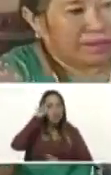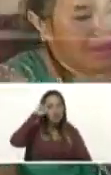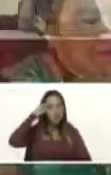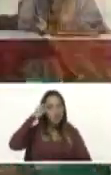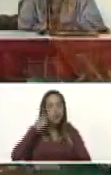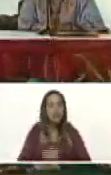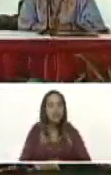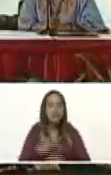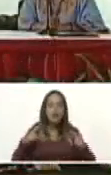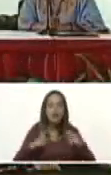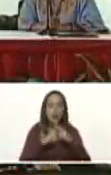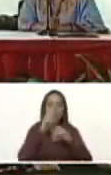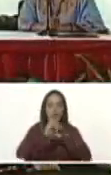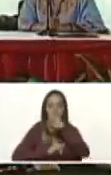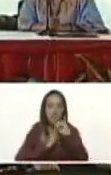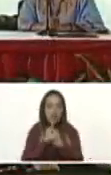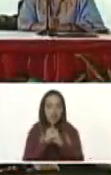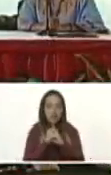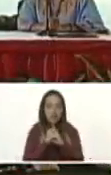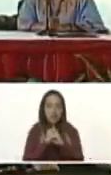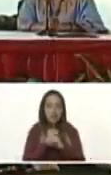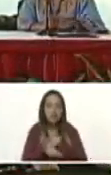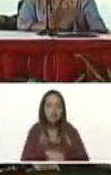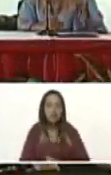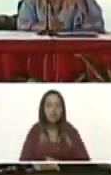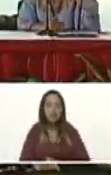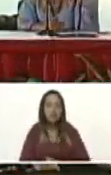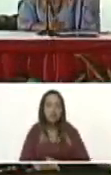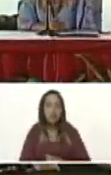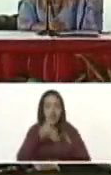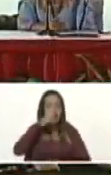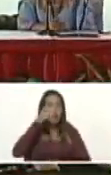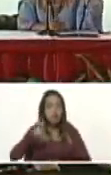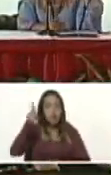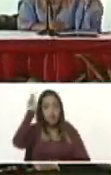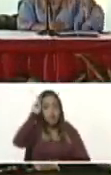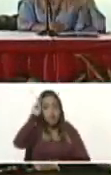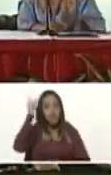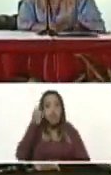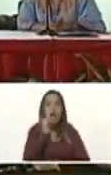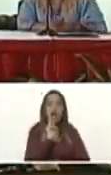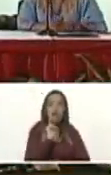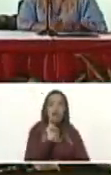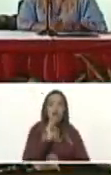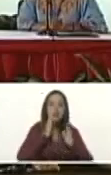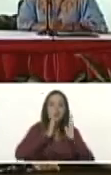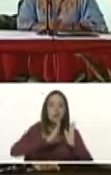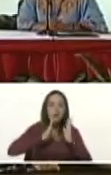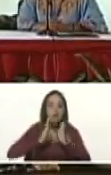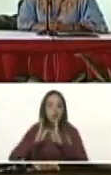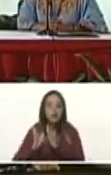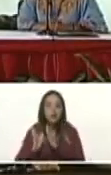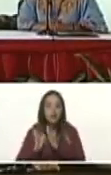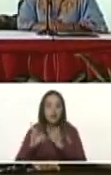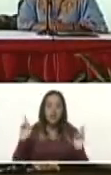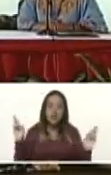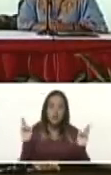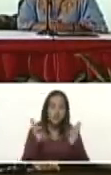este encuentro internacional de pueblos indígenas es parte de las